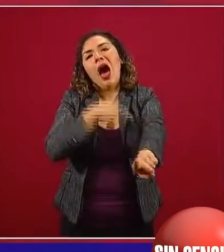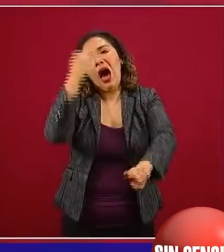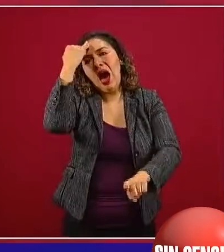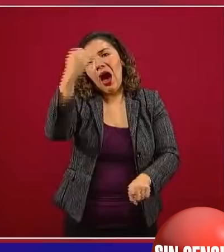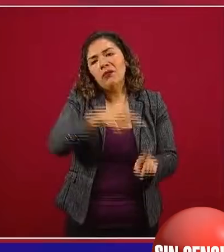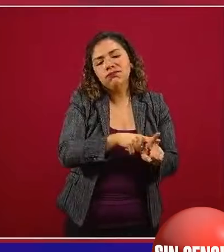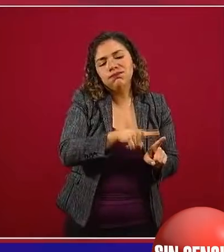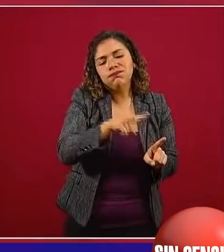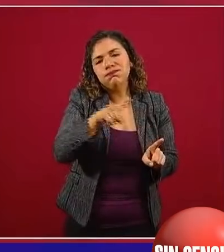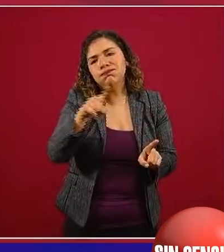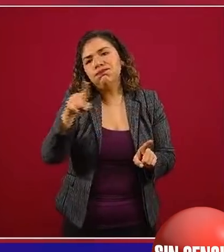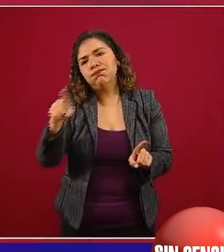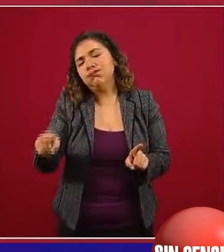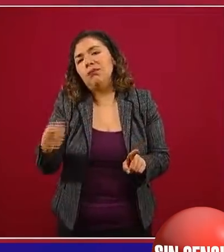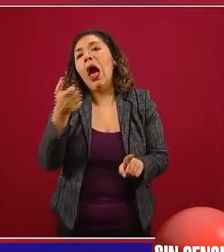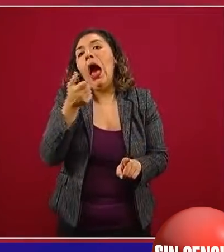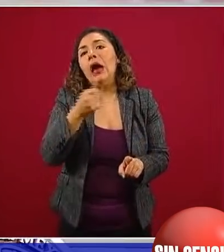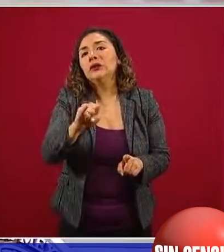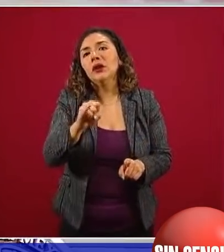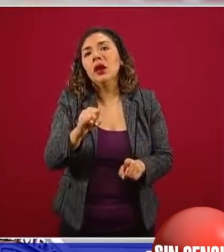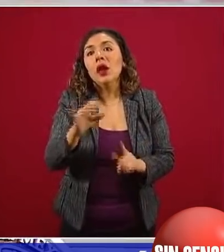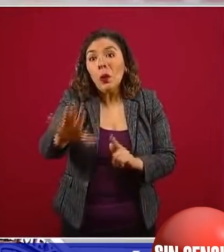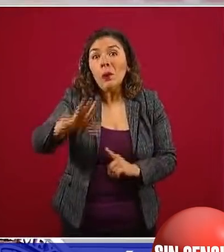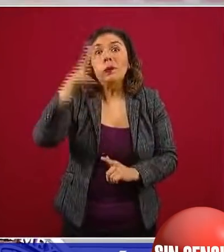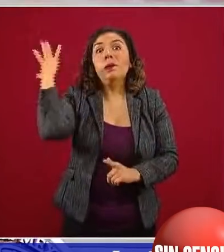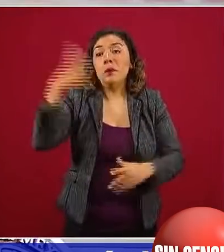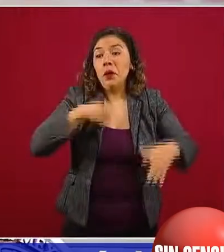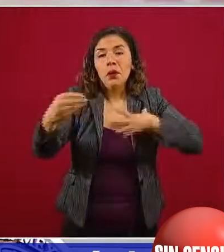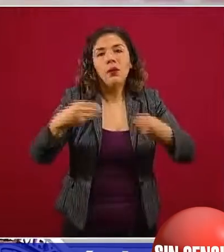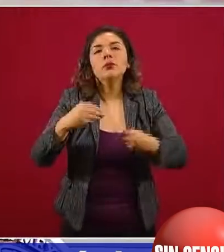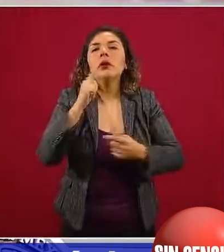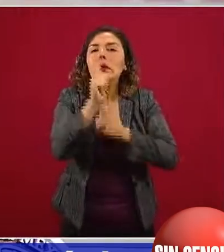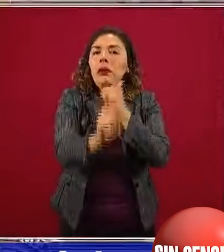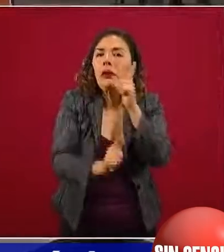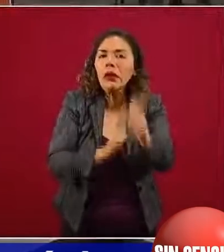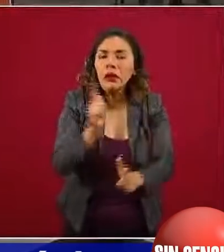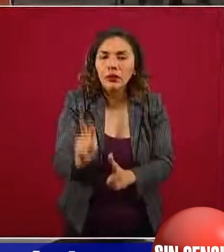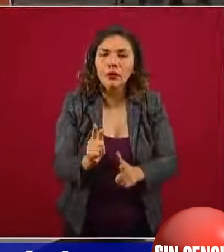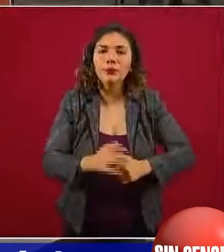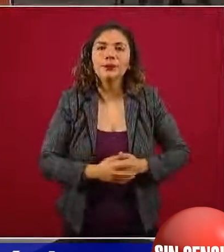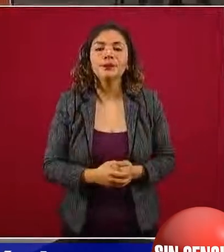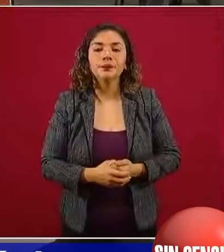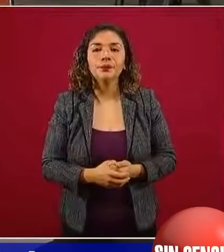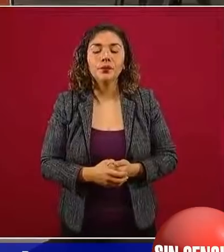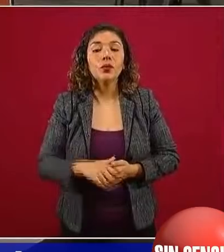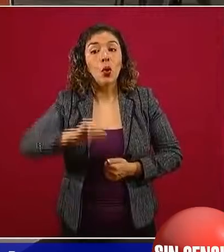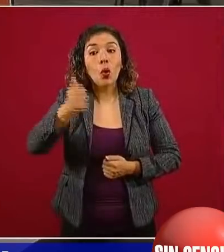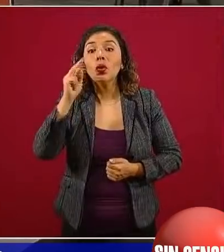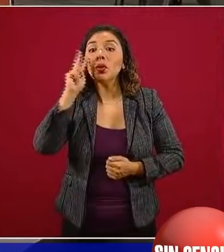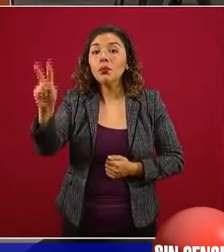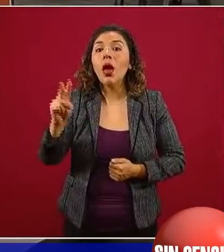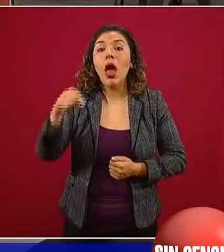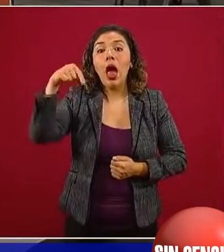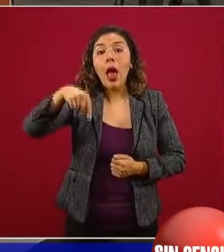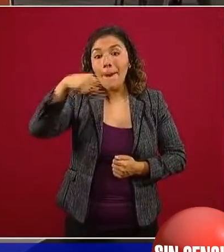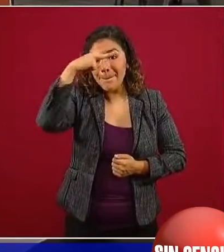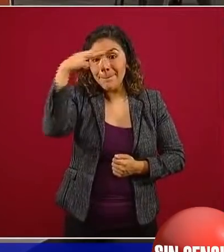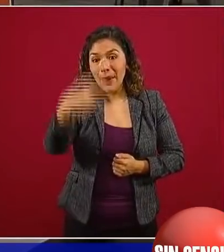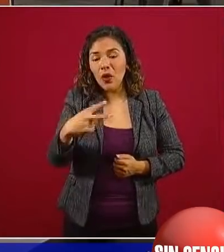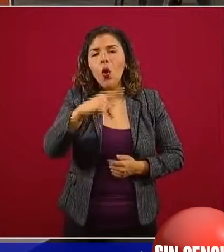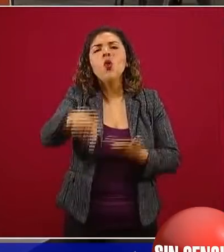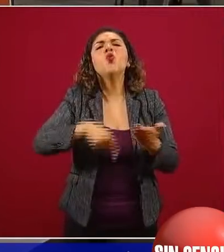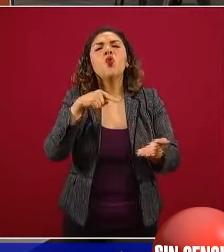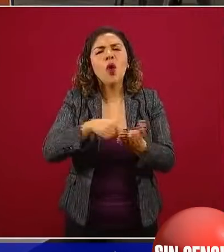la consecuencia de reducir la velocidad de los contagios. En la siguiente diapositiva lo que vemos es qué lugar ocupamos en